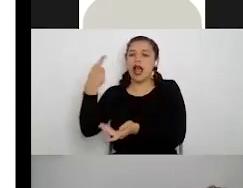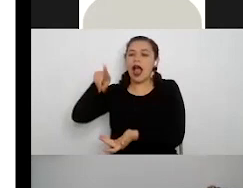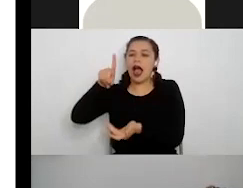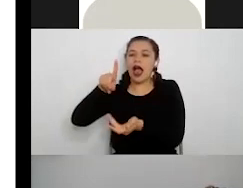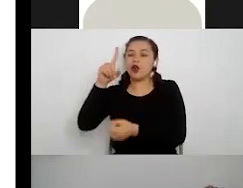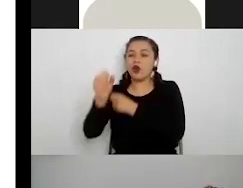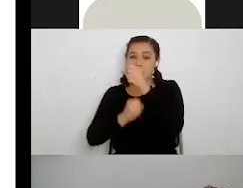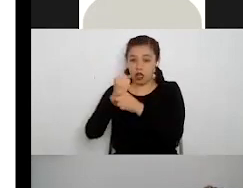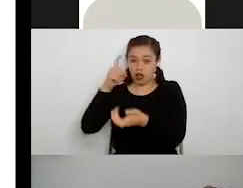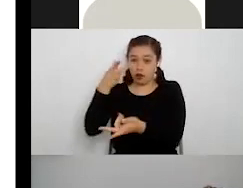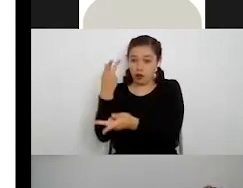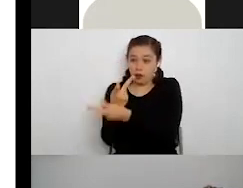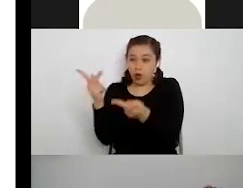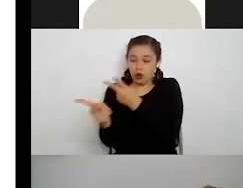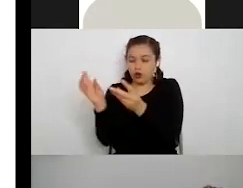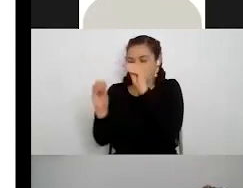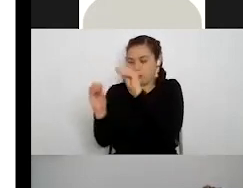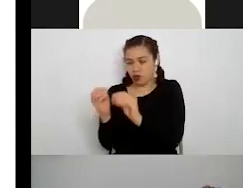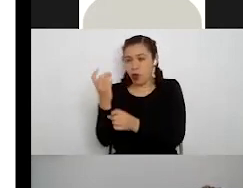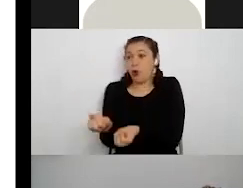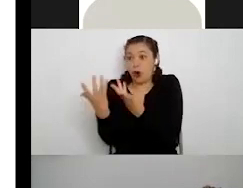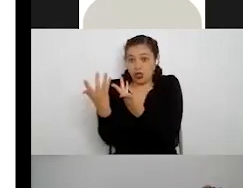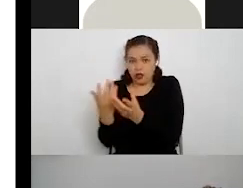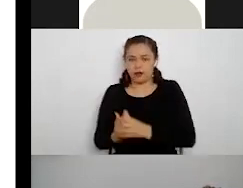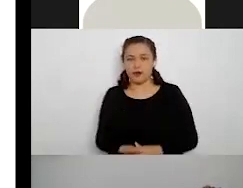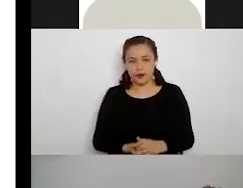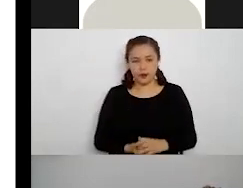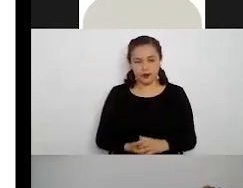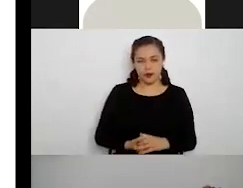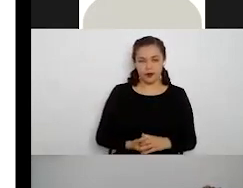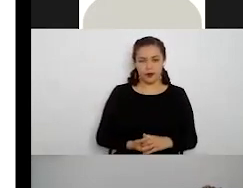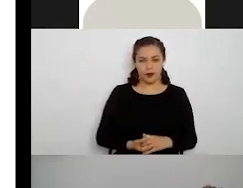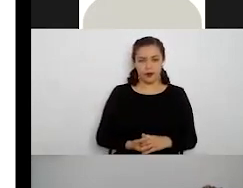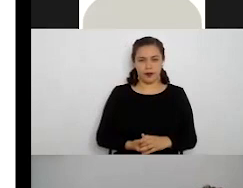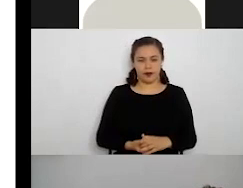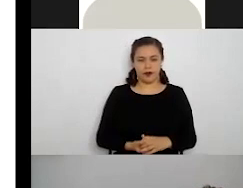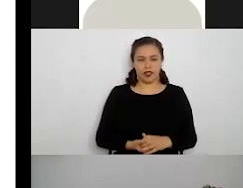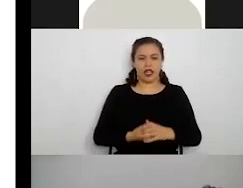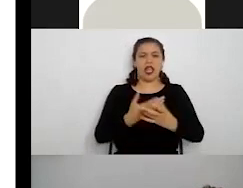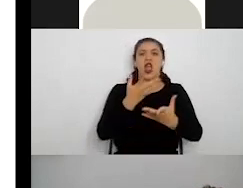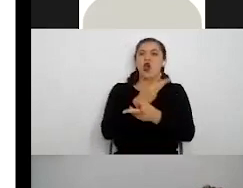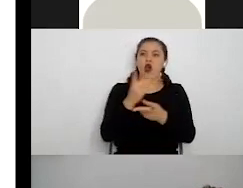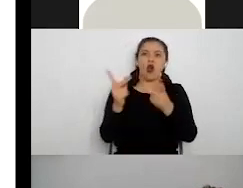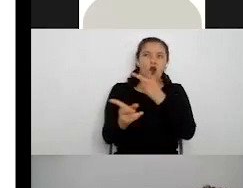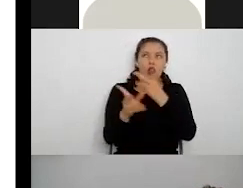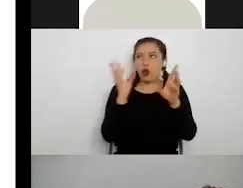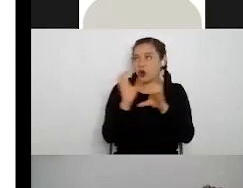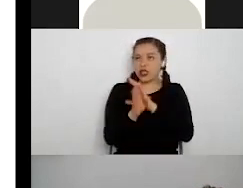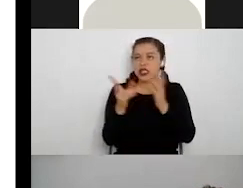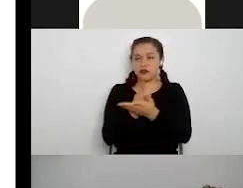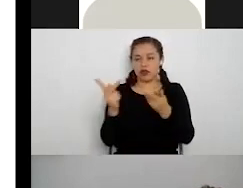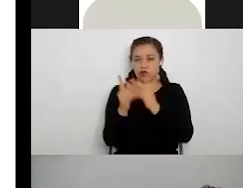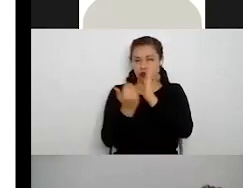año. Entonces, ¿cuánto crece esa cantidad de bienes y servicios de un año a otro? Es